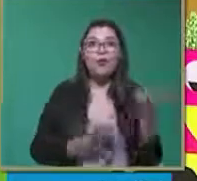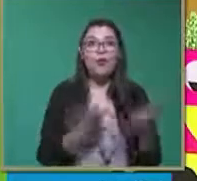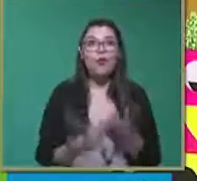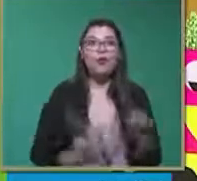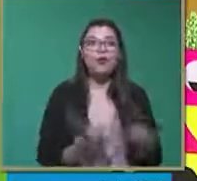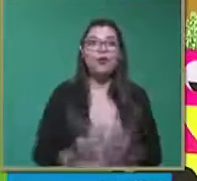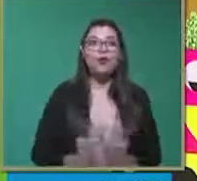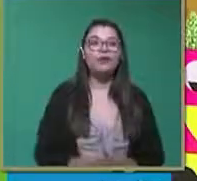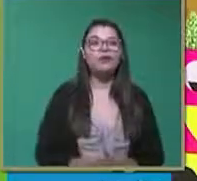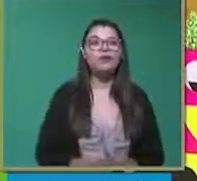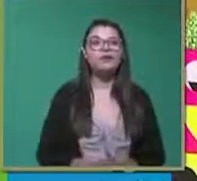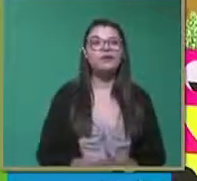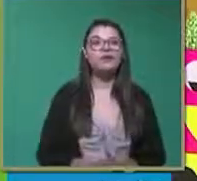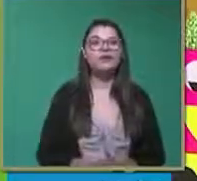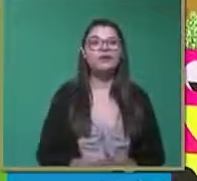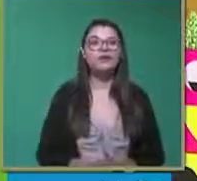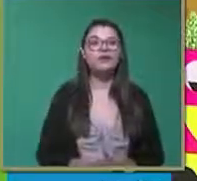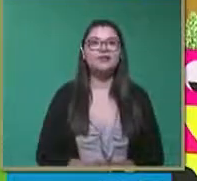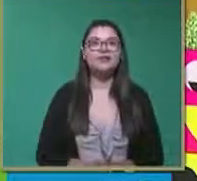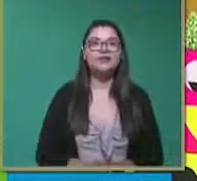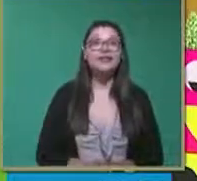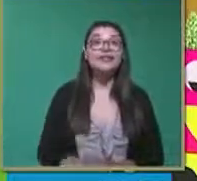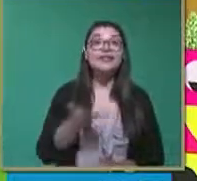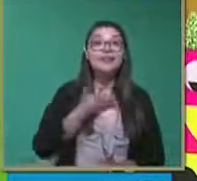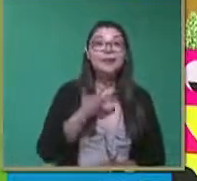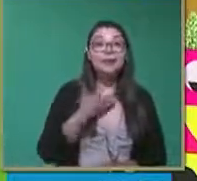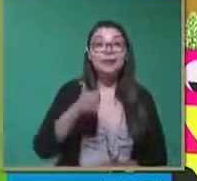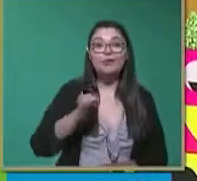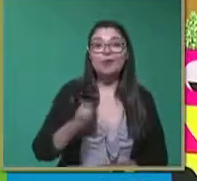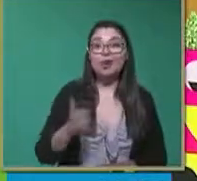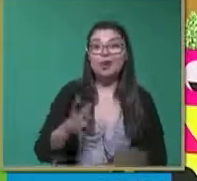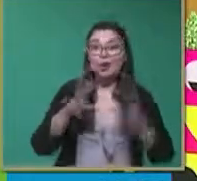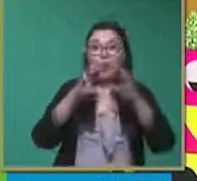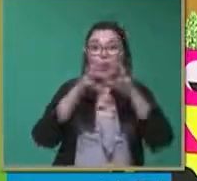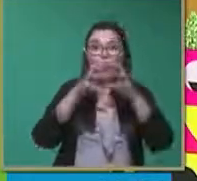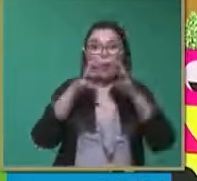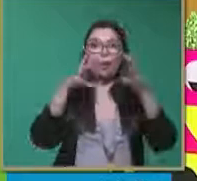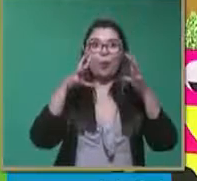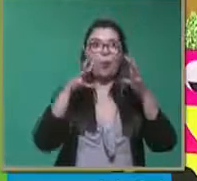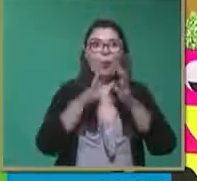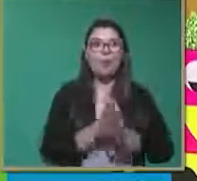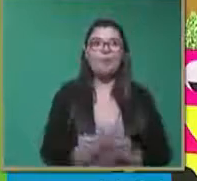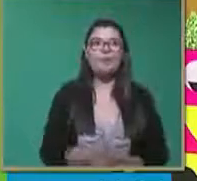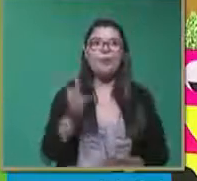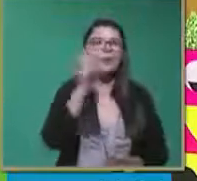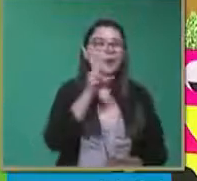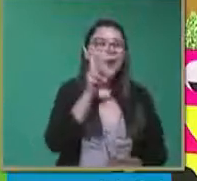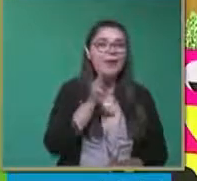Yo traigo preparado un reto con unos globos. Maestra. Unos globos muy... muy brincolines que andan